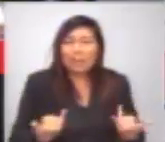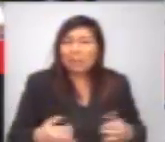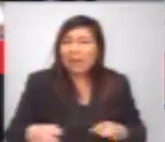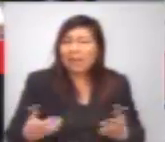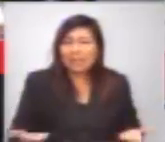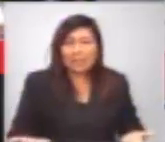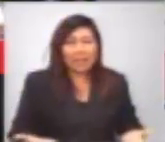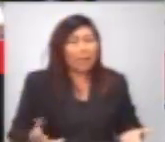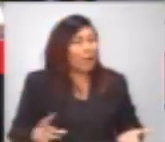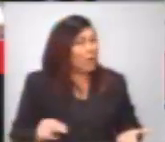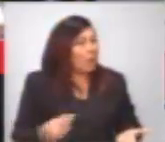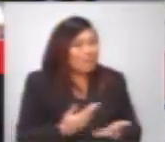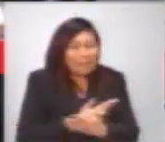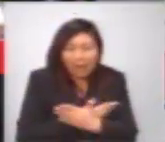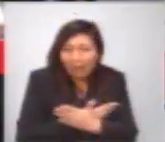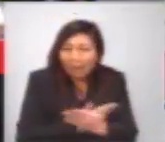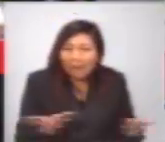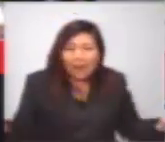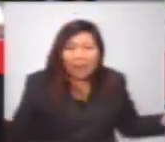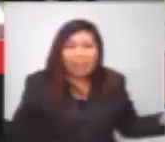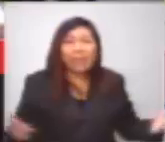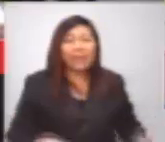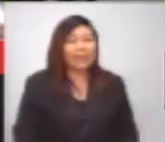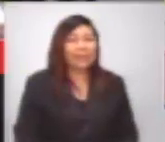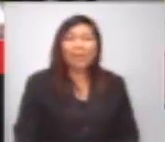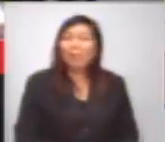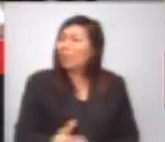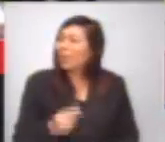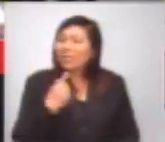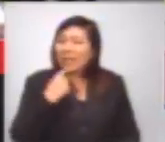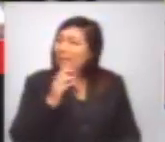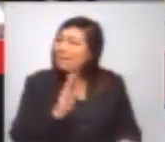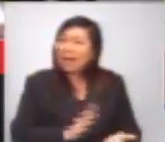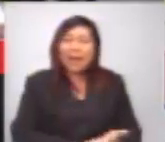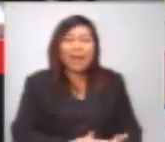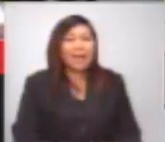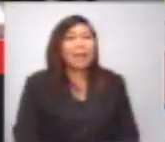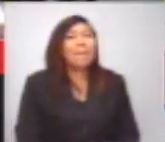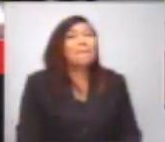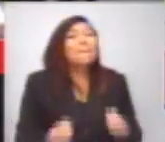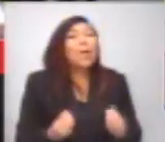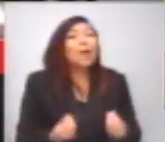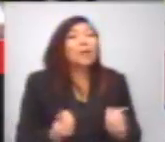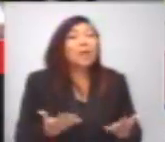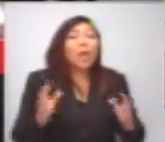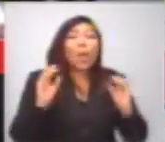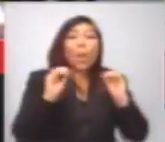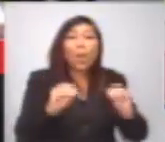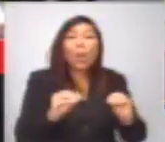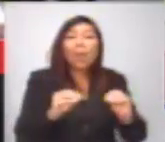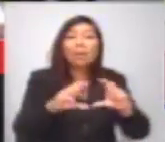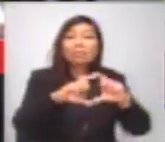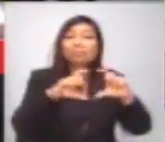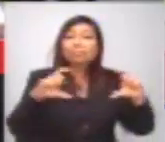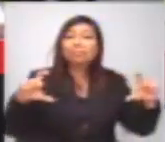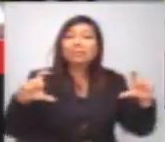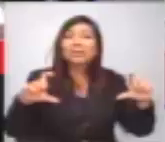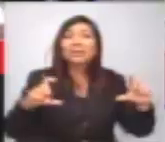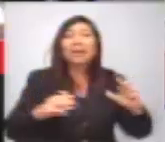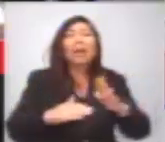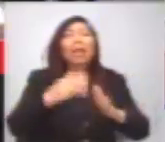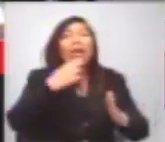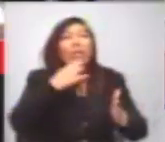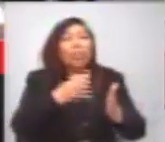estamos haciendo no sirven para nada. No sirven para nada. Porque decimos, oiga, hay que ponerle el letrerito de